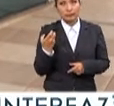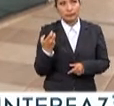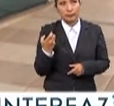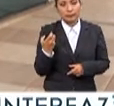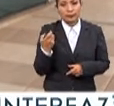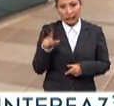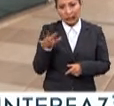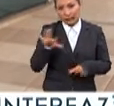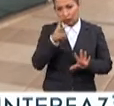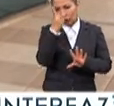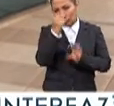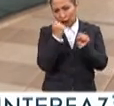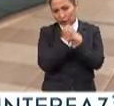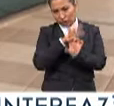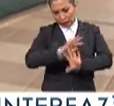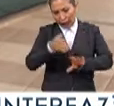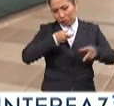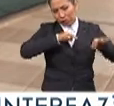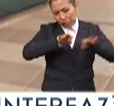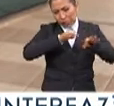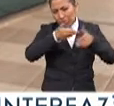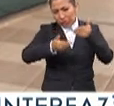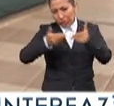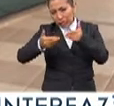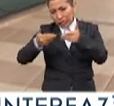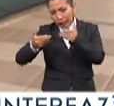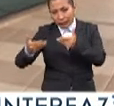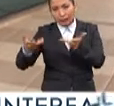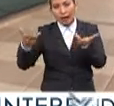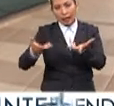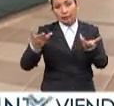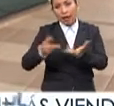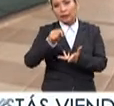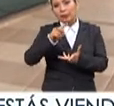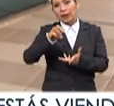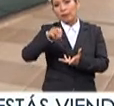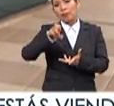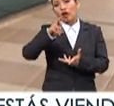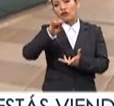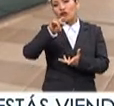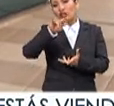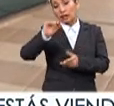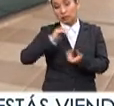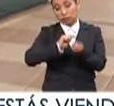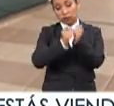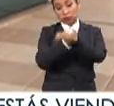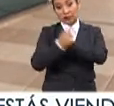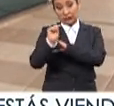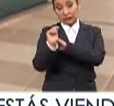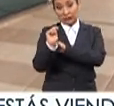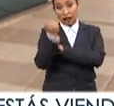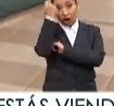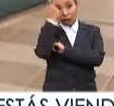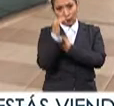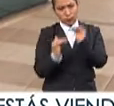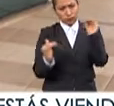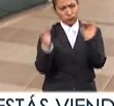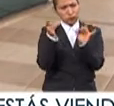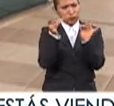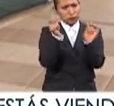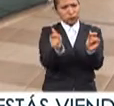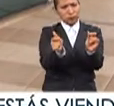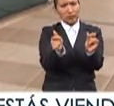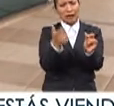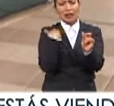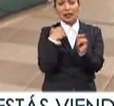en estos dos años que hemos hecho un tema morphosis una tecnología de alta calidad o de hiper